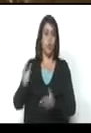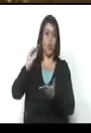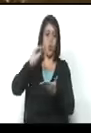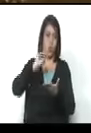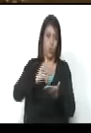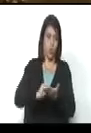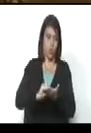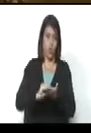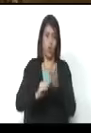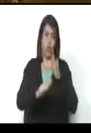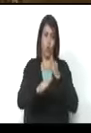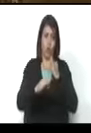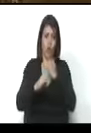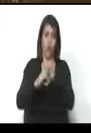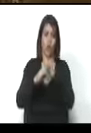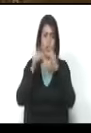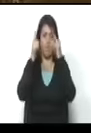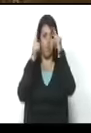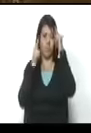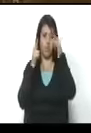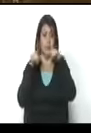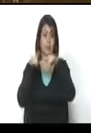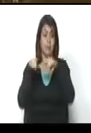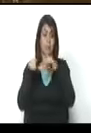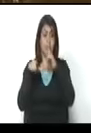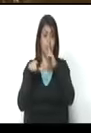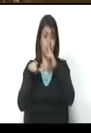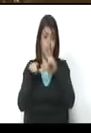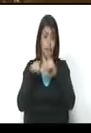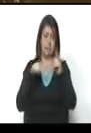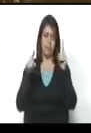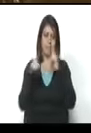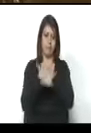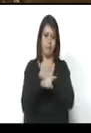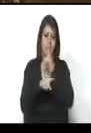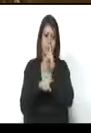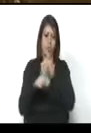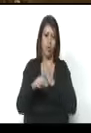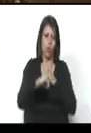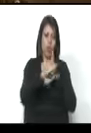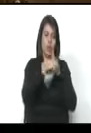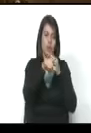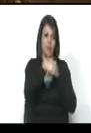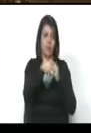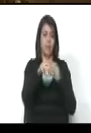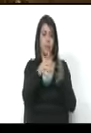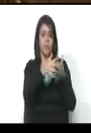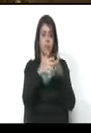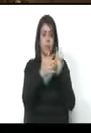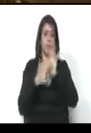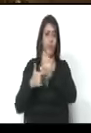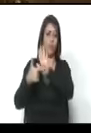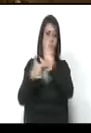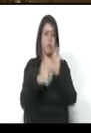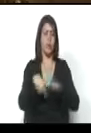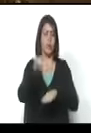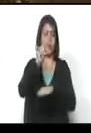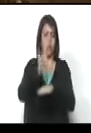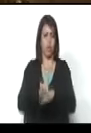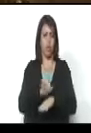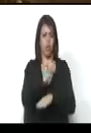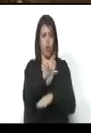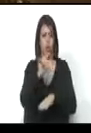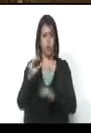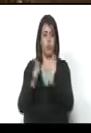devolviera el ataque en contra del comandante Hugo Chávez y le salió al revés. Eso fue una demostración unánime el 11